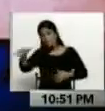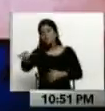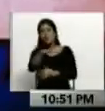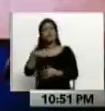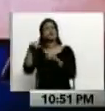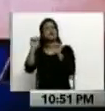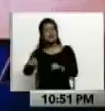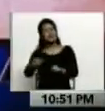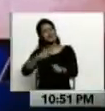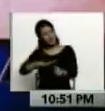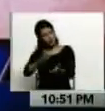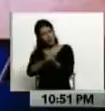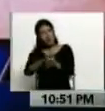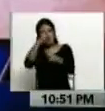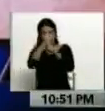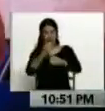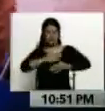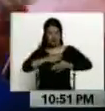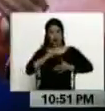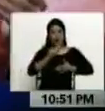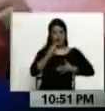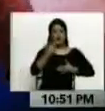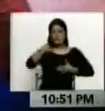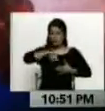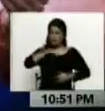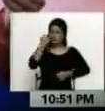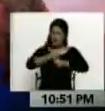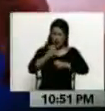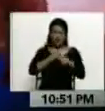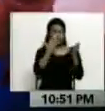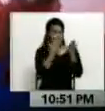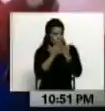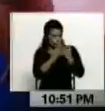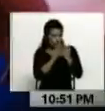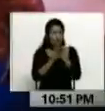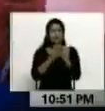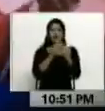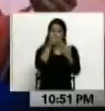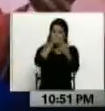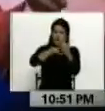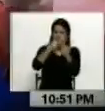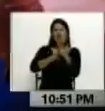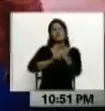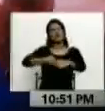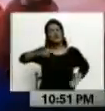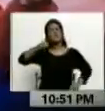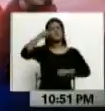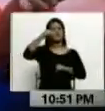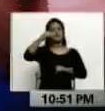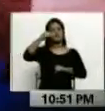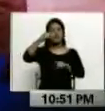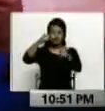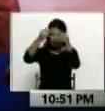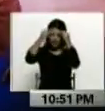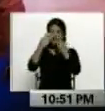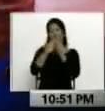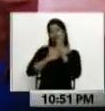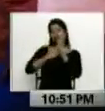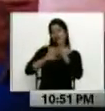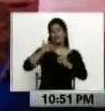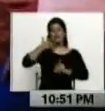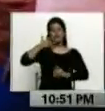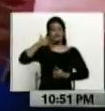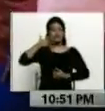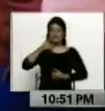confíe nuestro pueblo en esta juventud en la que se forma en la que trabaja en la que crea en la que combate y en la que vence a nosotros no nos van a